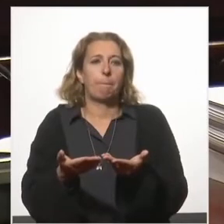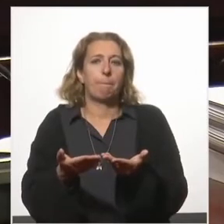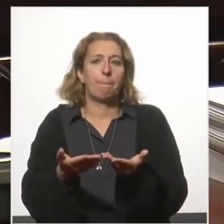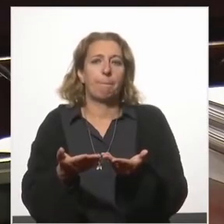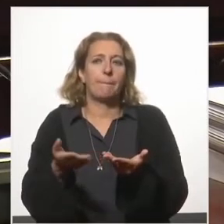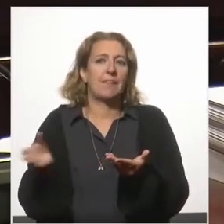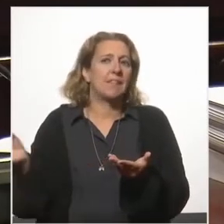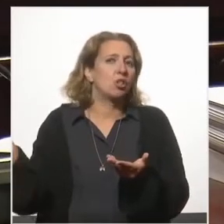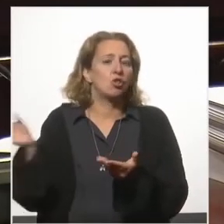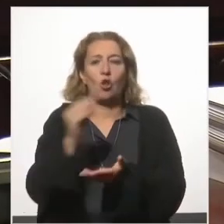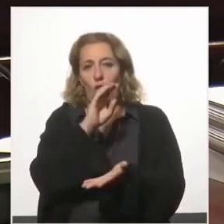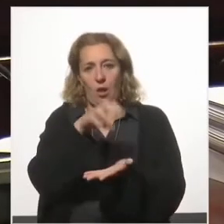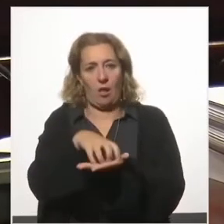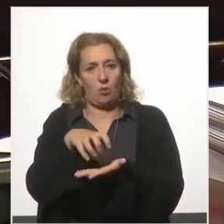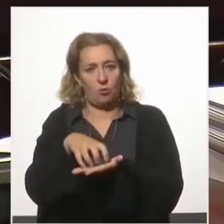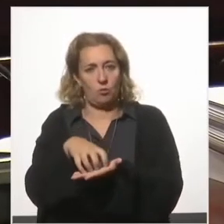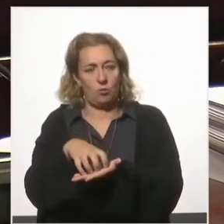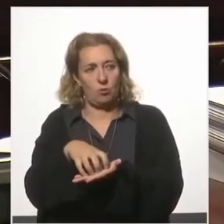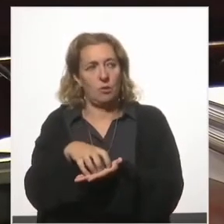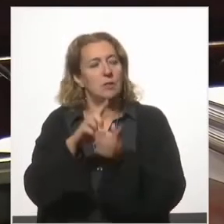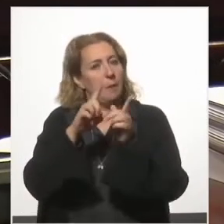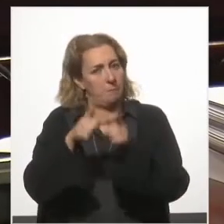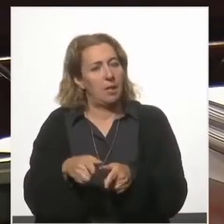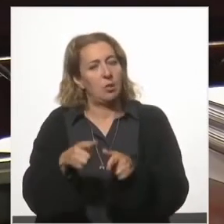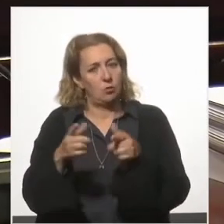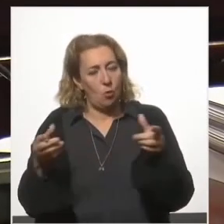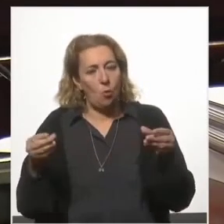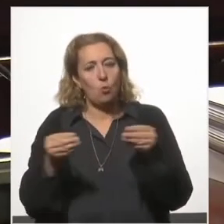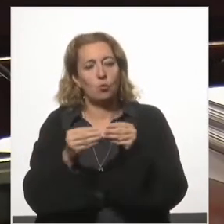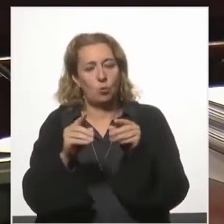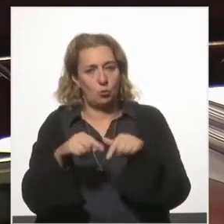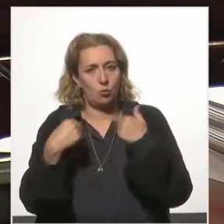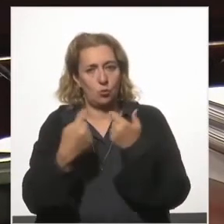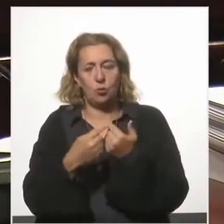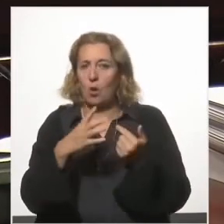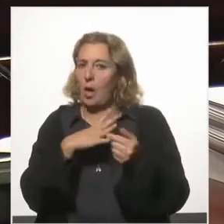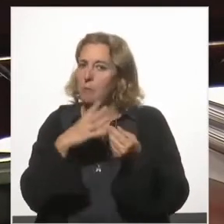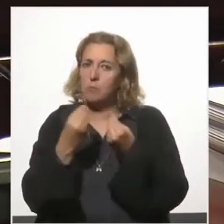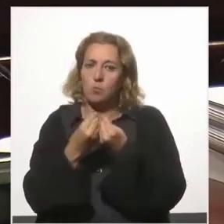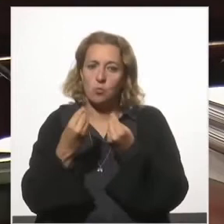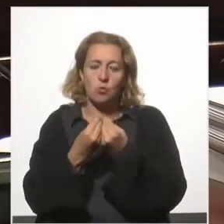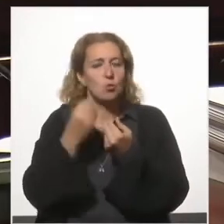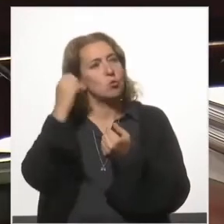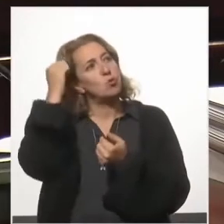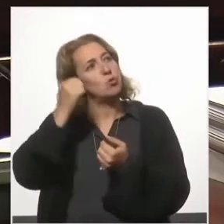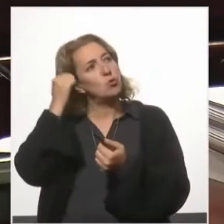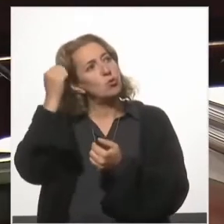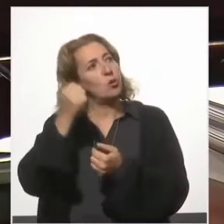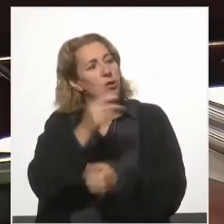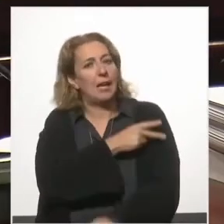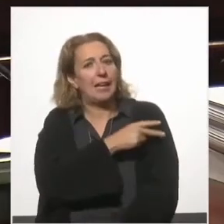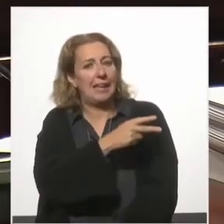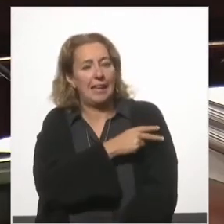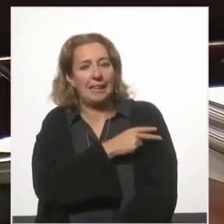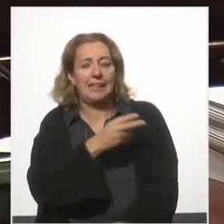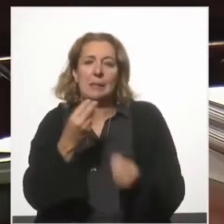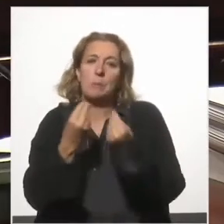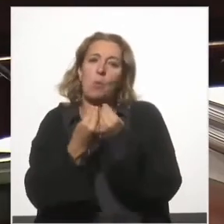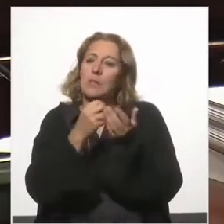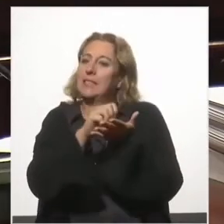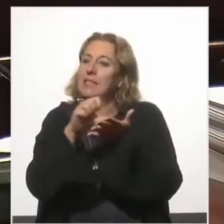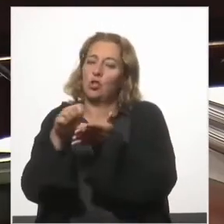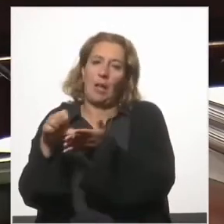en todos lados, también entre nosotros. Hay muchos que sueñan con ser gerentes de las multinacionales